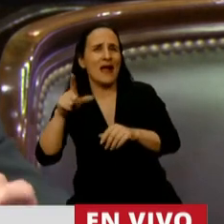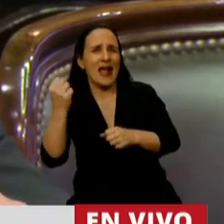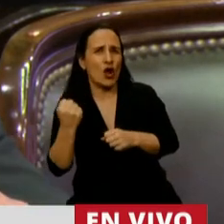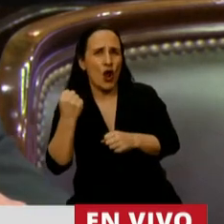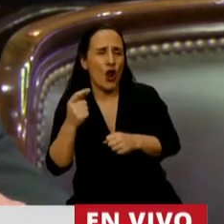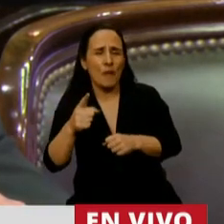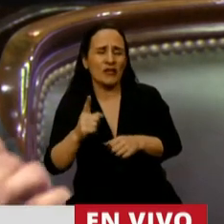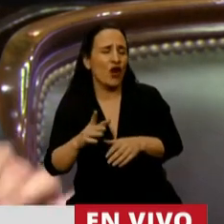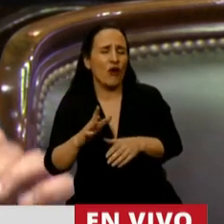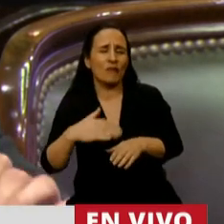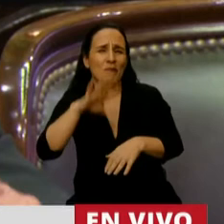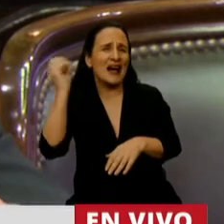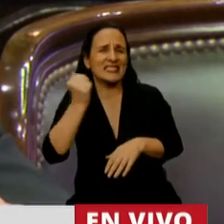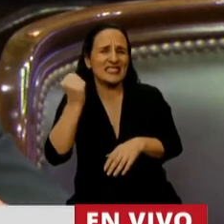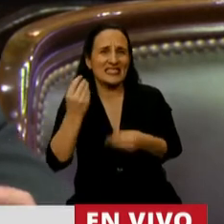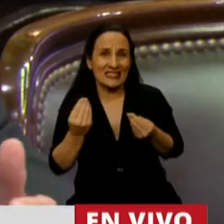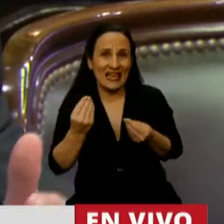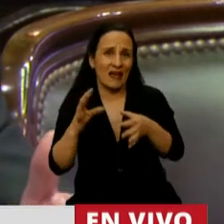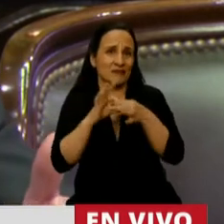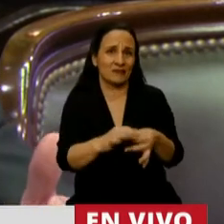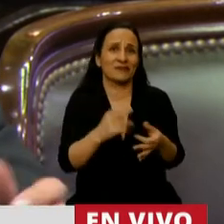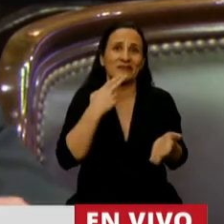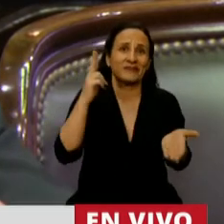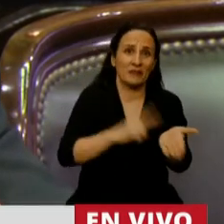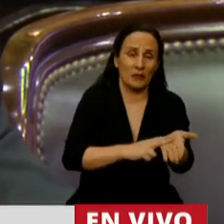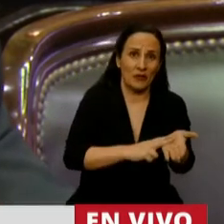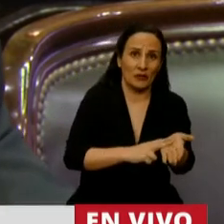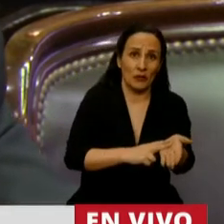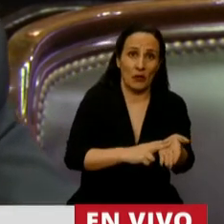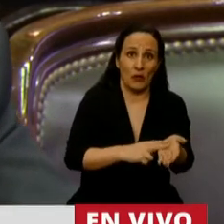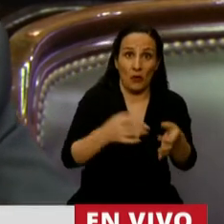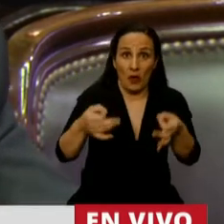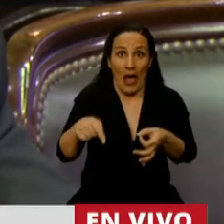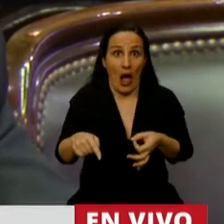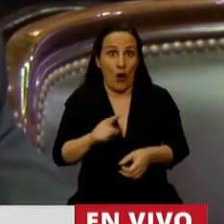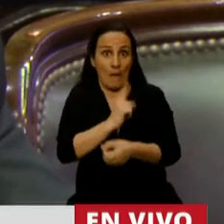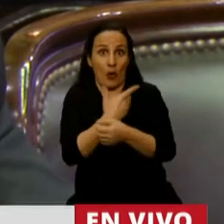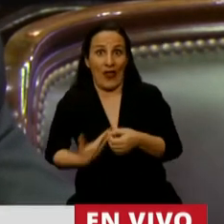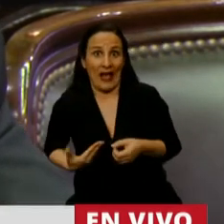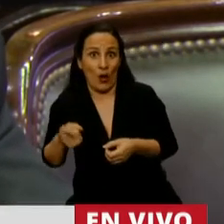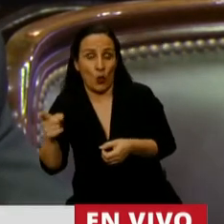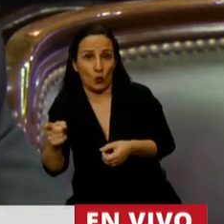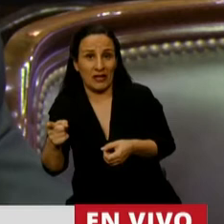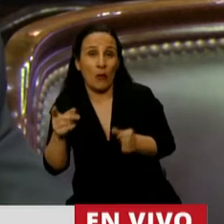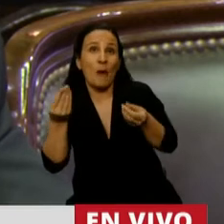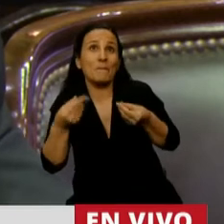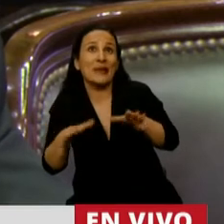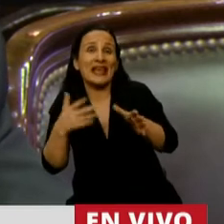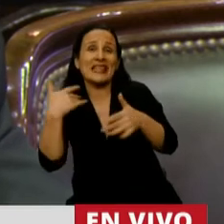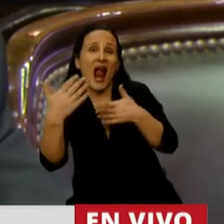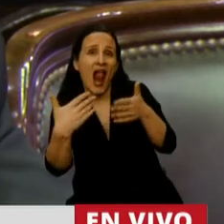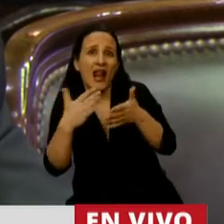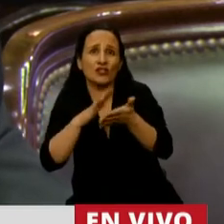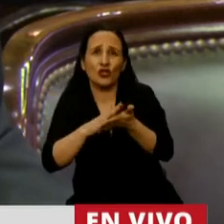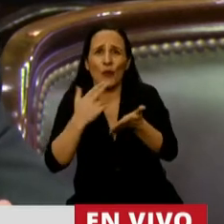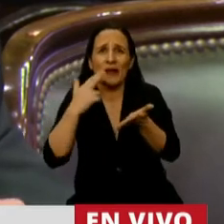ejes centrales la política tributaria, y si en este momento el Ejecutivo está empezando a discutir una